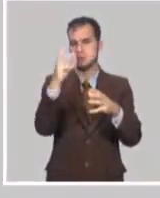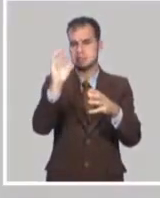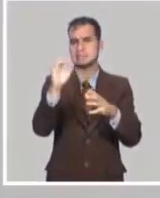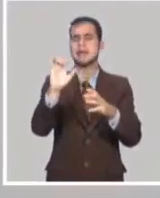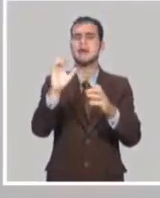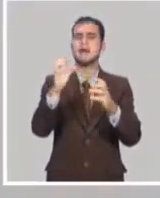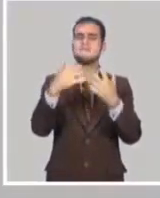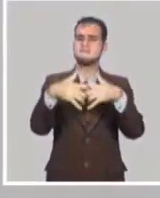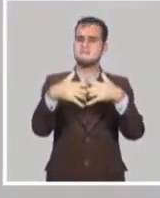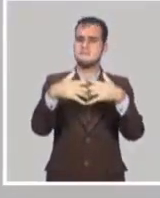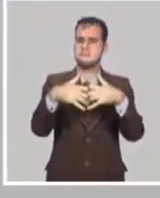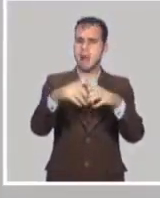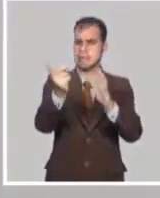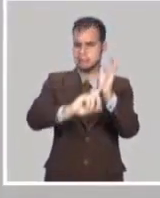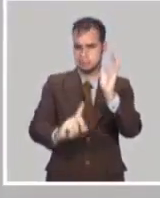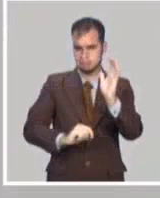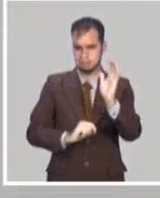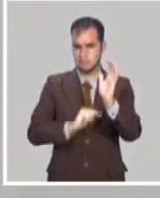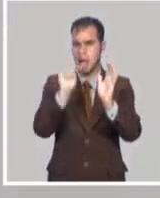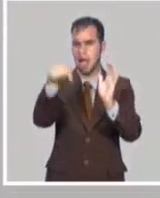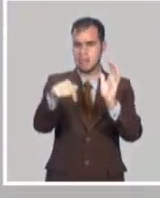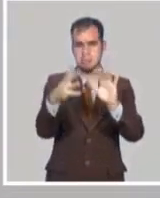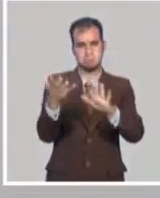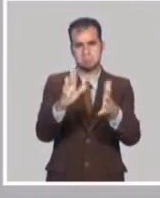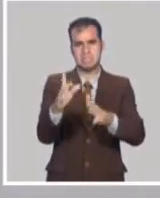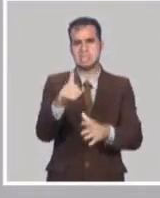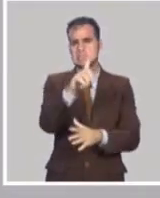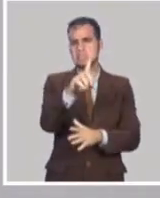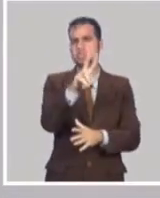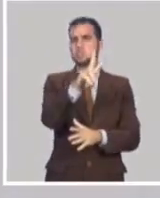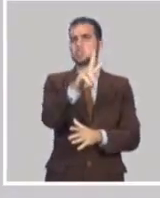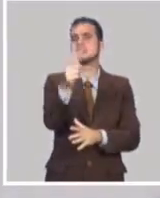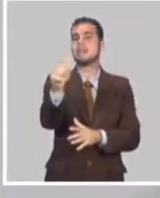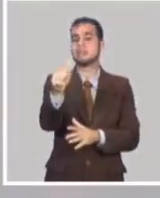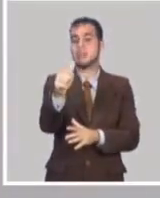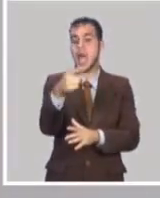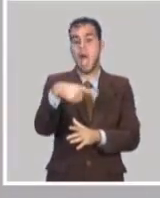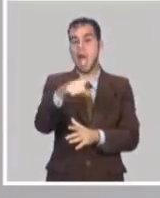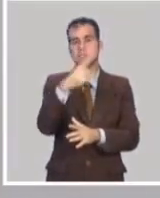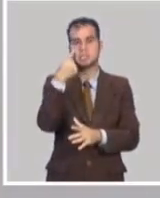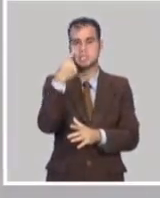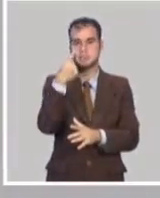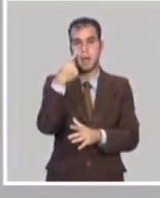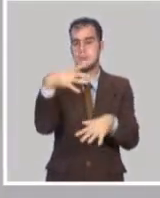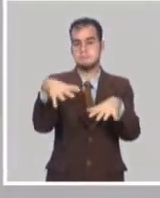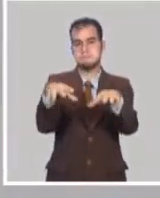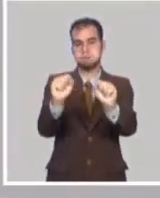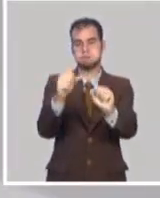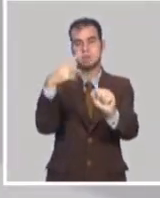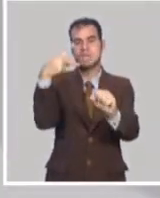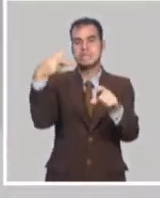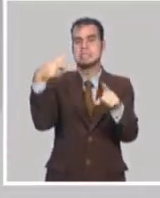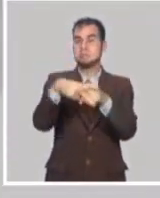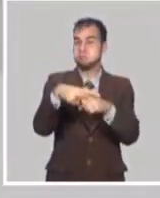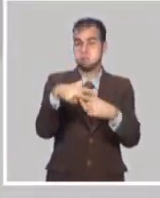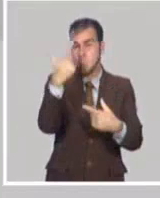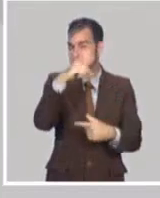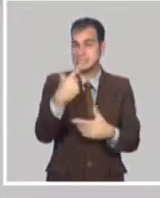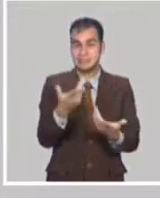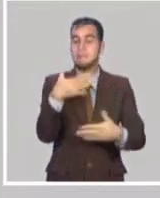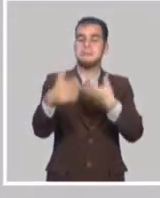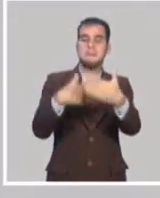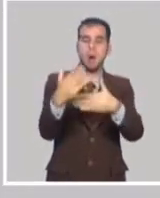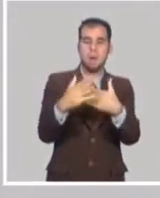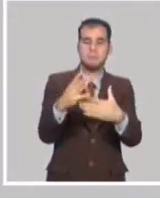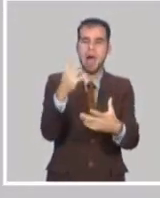entera estaba llegando alrededor de 210 mega watt y salió fuera de servicio por una avería en la cantera esto unido a